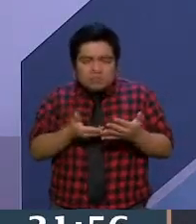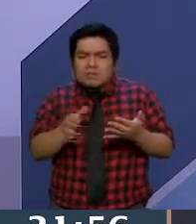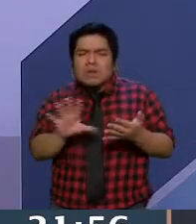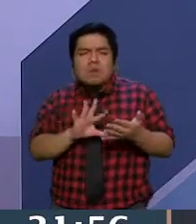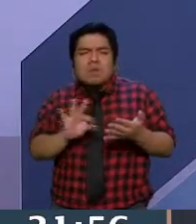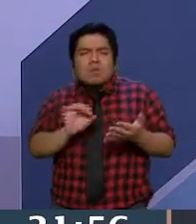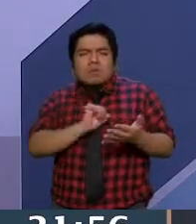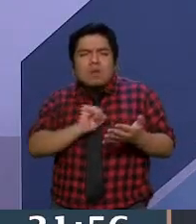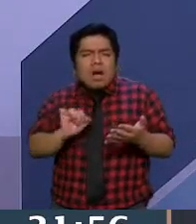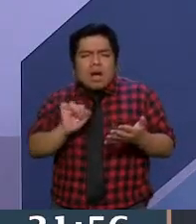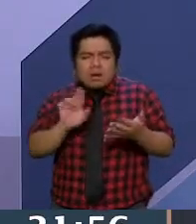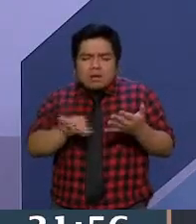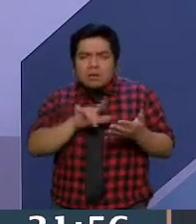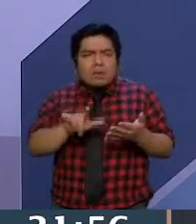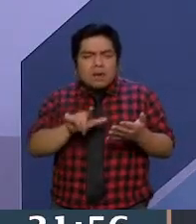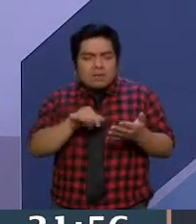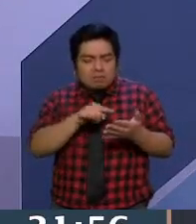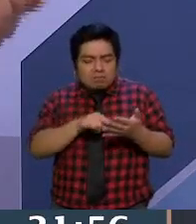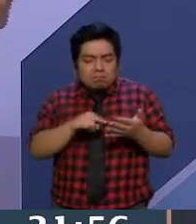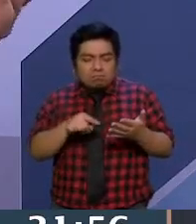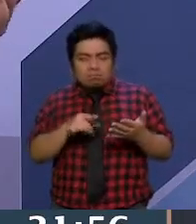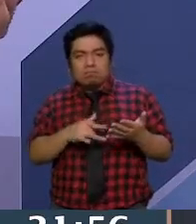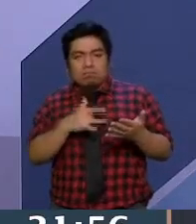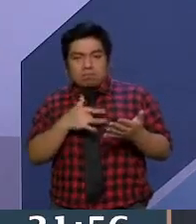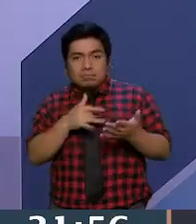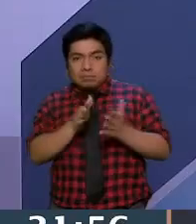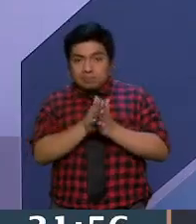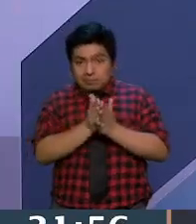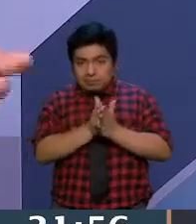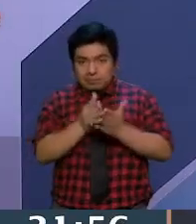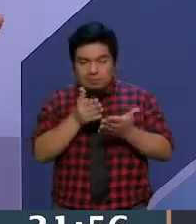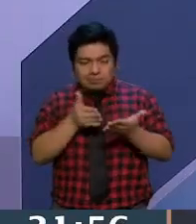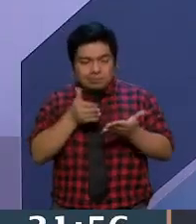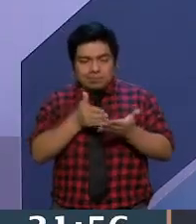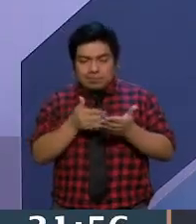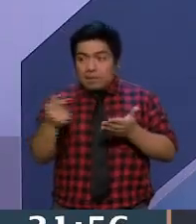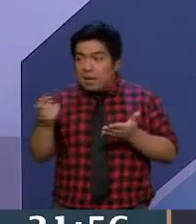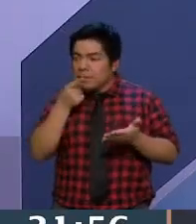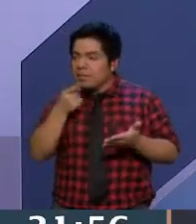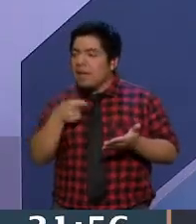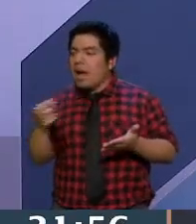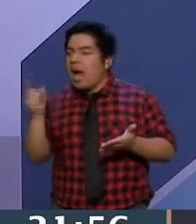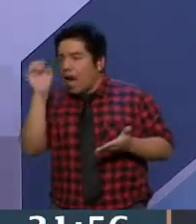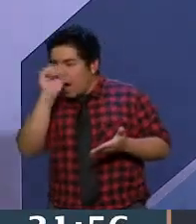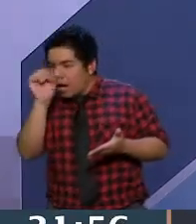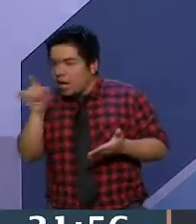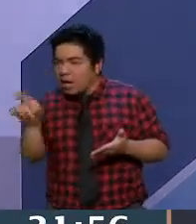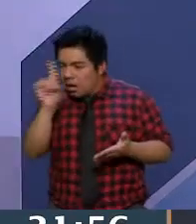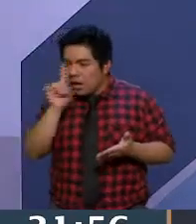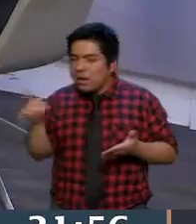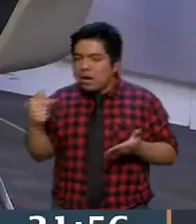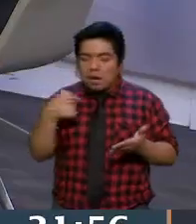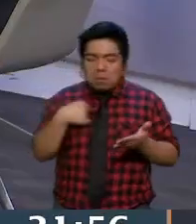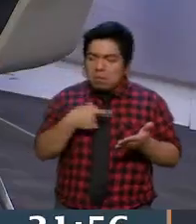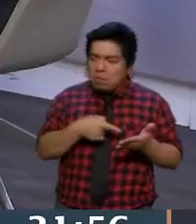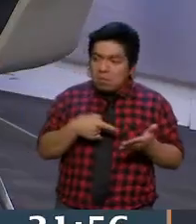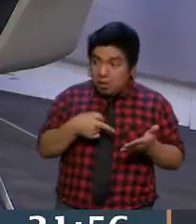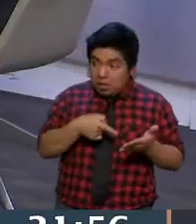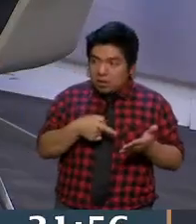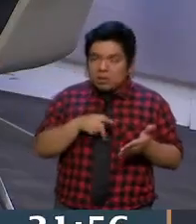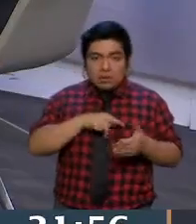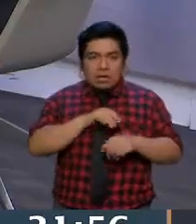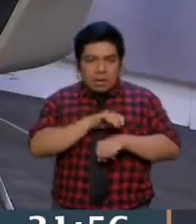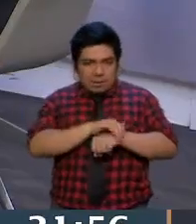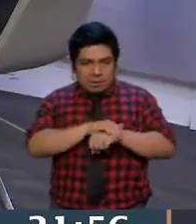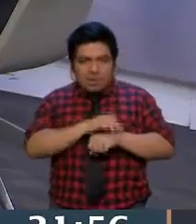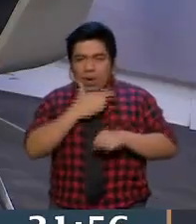que yo creo que es la mejor forma también a veces de llegar a un libro, ¿no? Este boca a boca en donde, sí, pues, yo sé que este amigo, esta